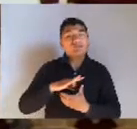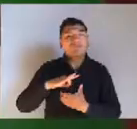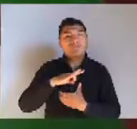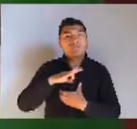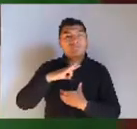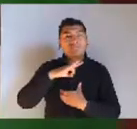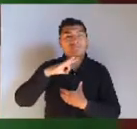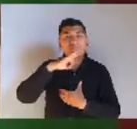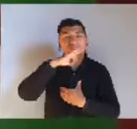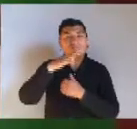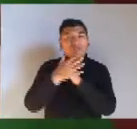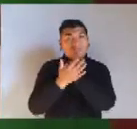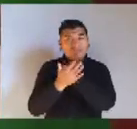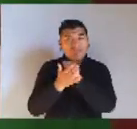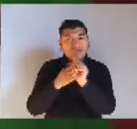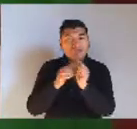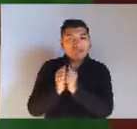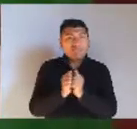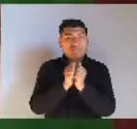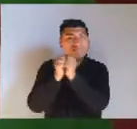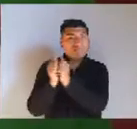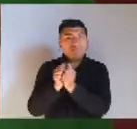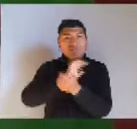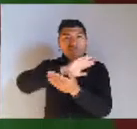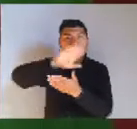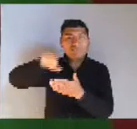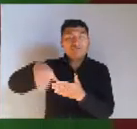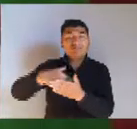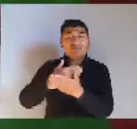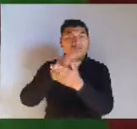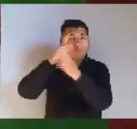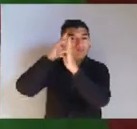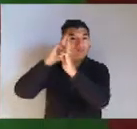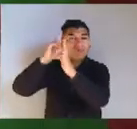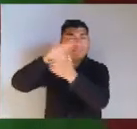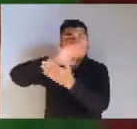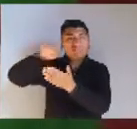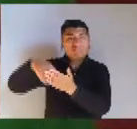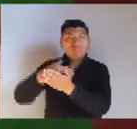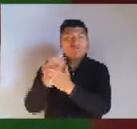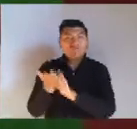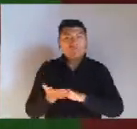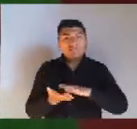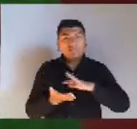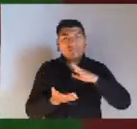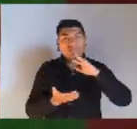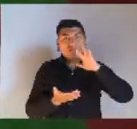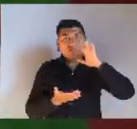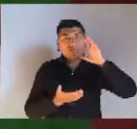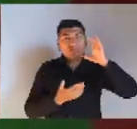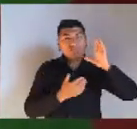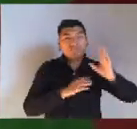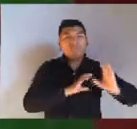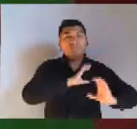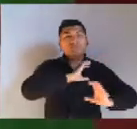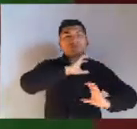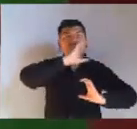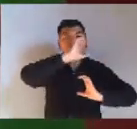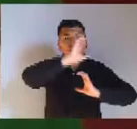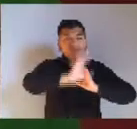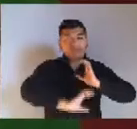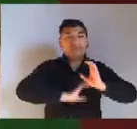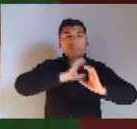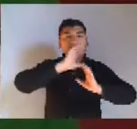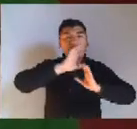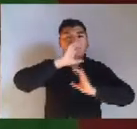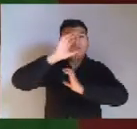la unidad del Espíritu Santo, todo honor y toda gloria, por